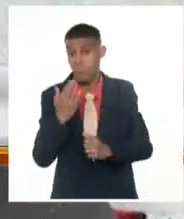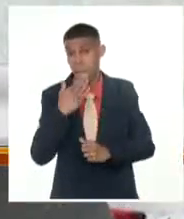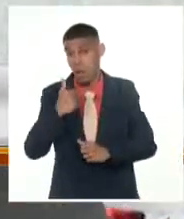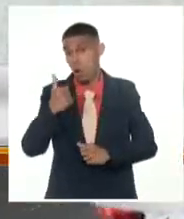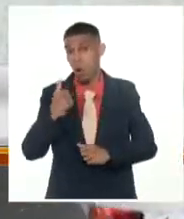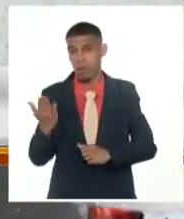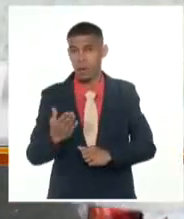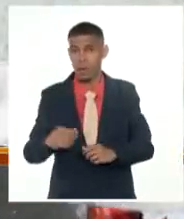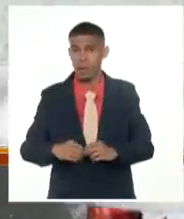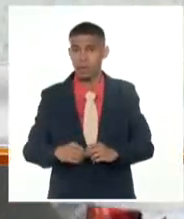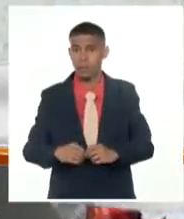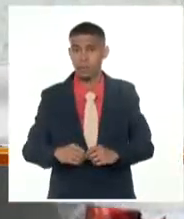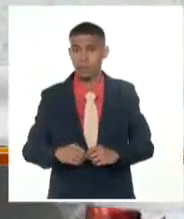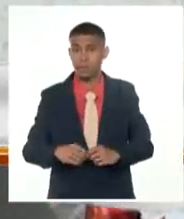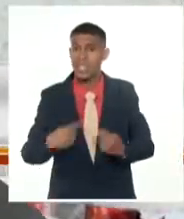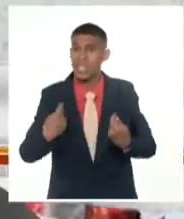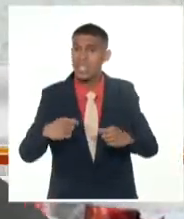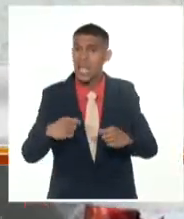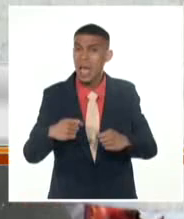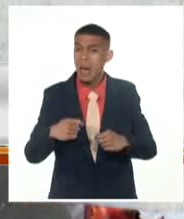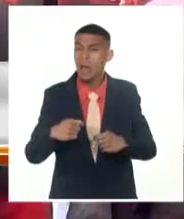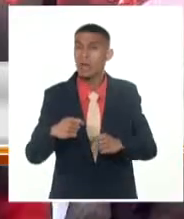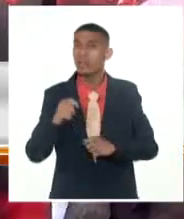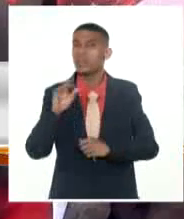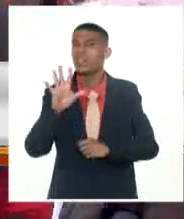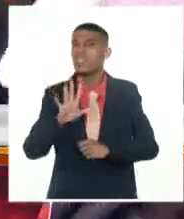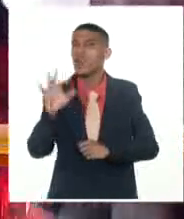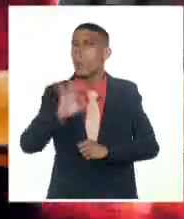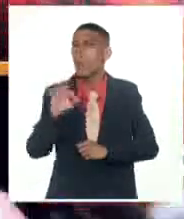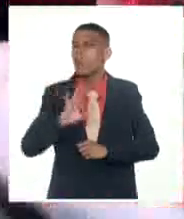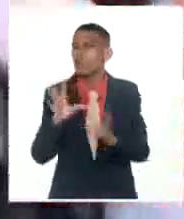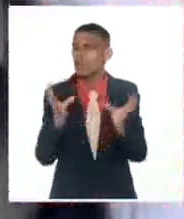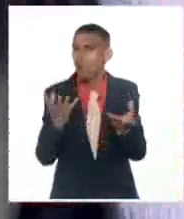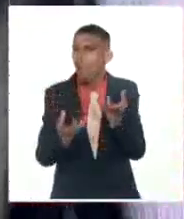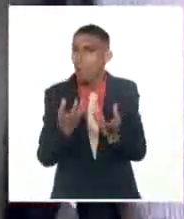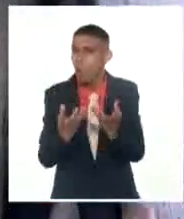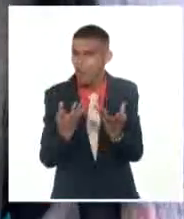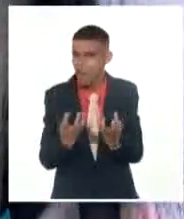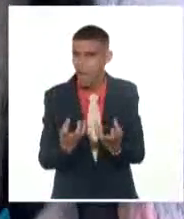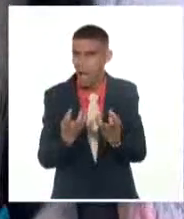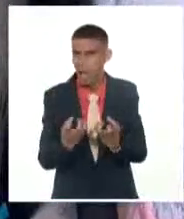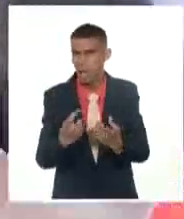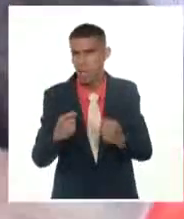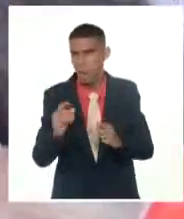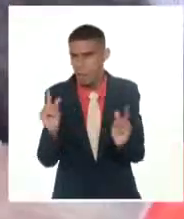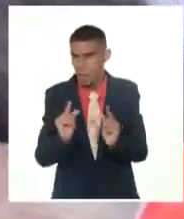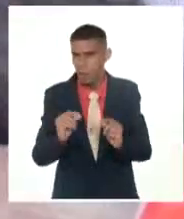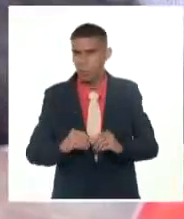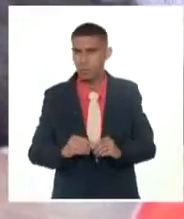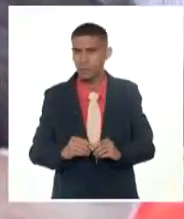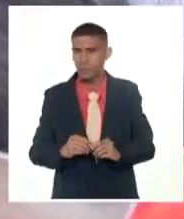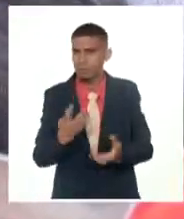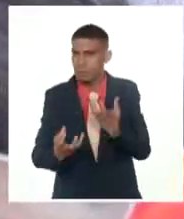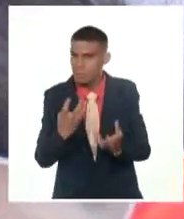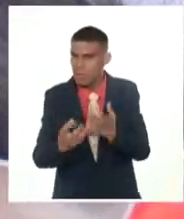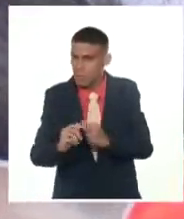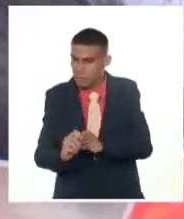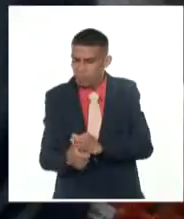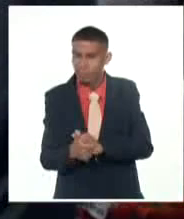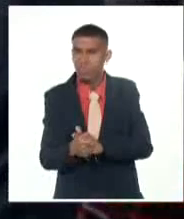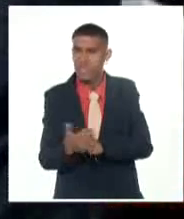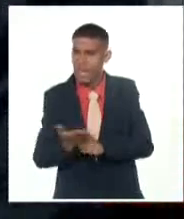Tiene que ser menos de un 5% de humedad para poderlo exportar. ¿El carbón de aquí arde bien? Sí. Atributos de un